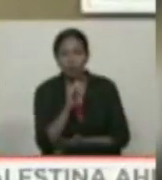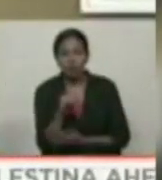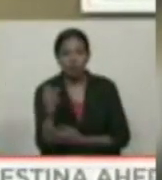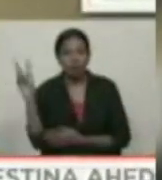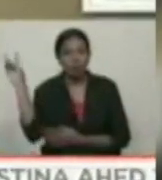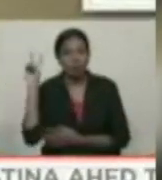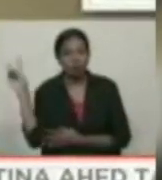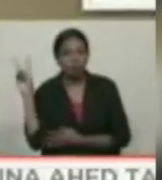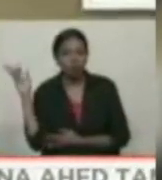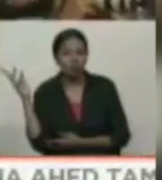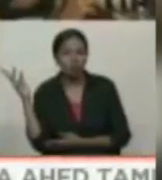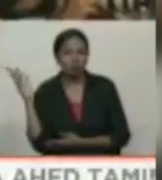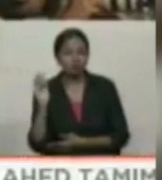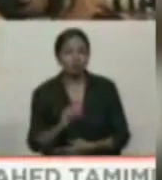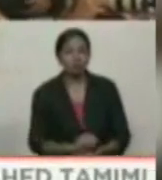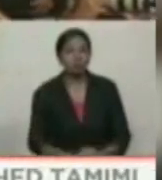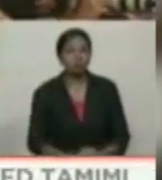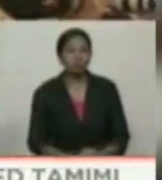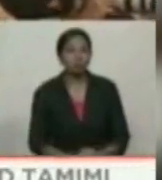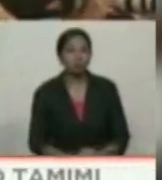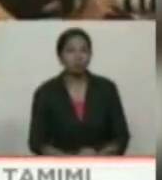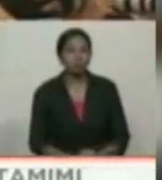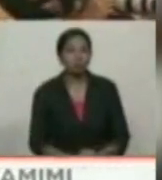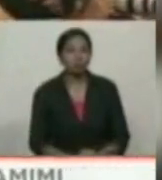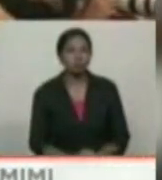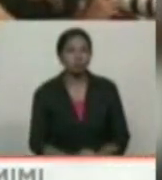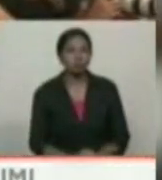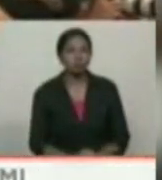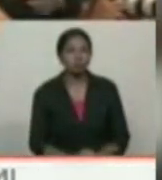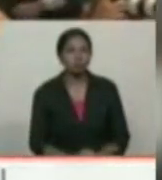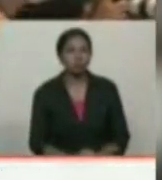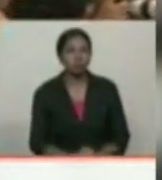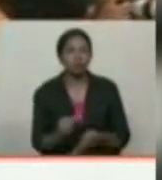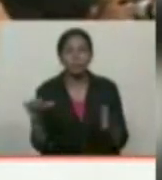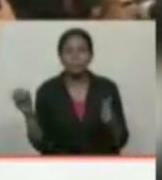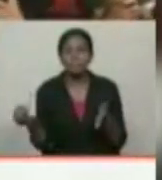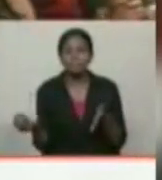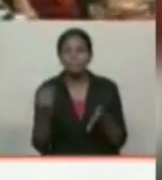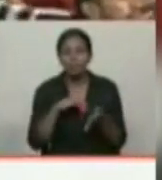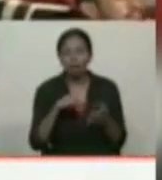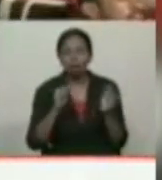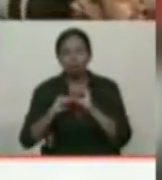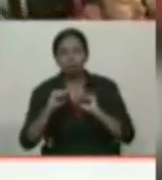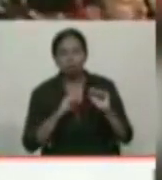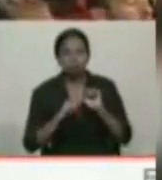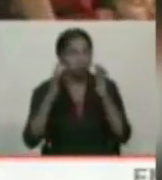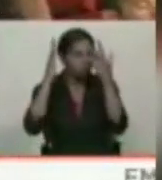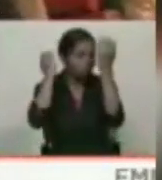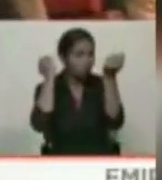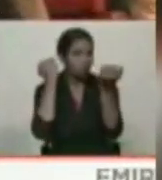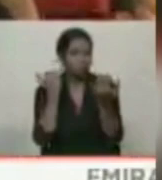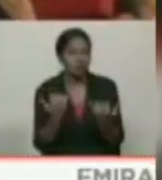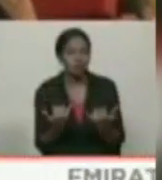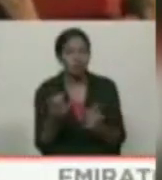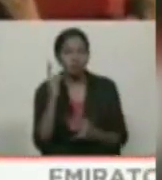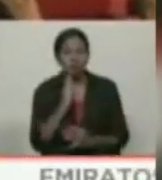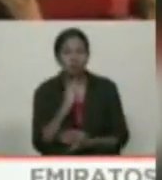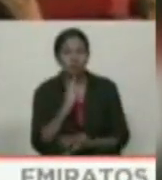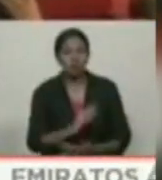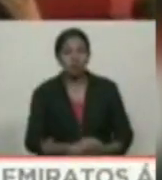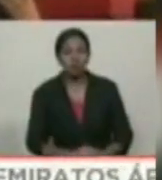sobre más reciente despliegue de la diplomacia bolivariana por